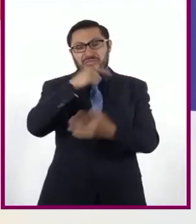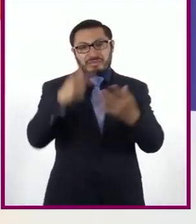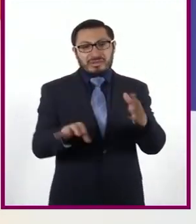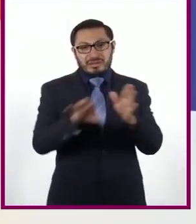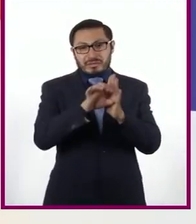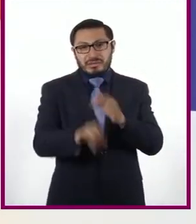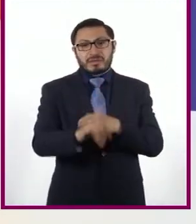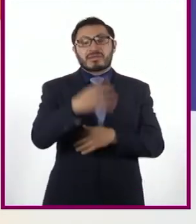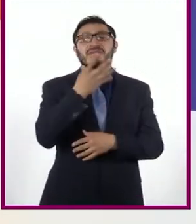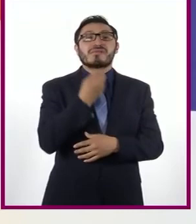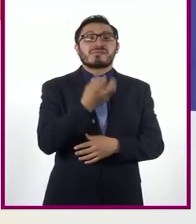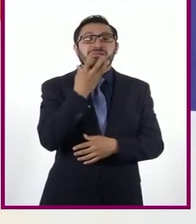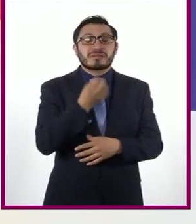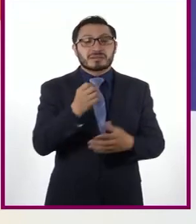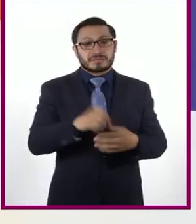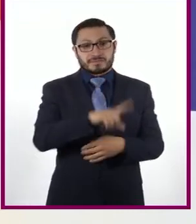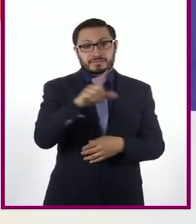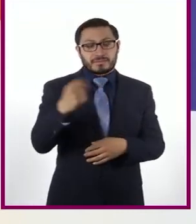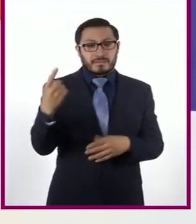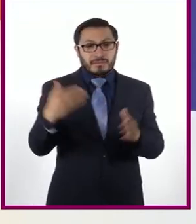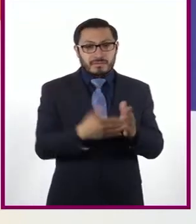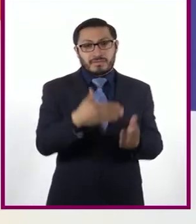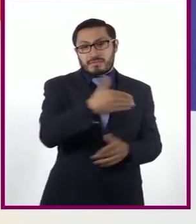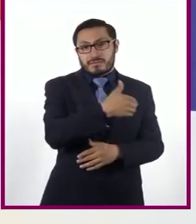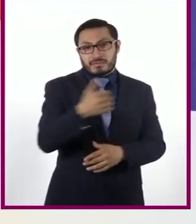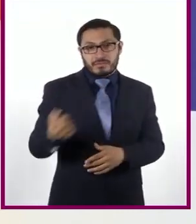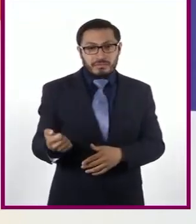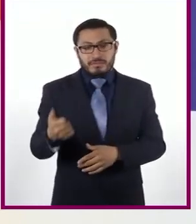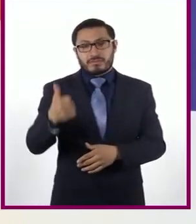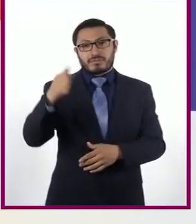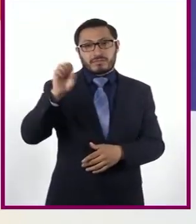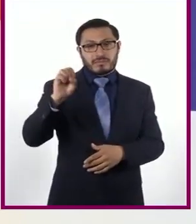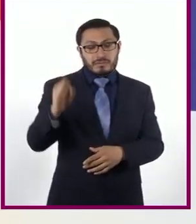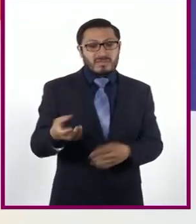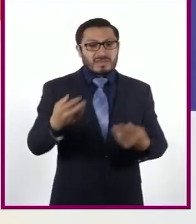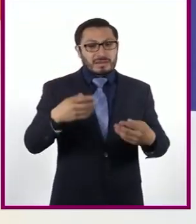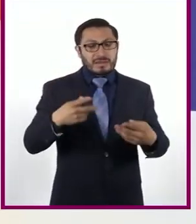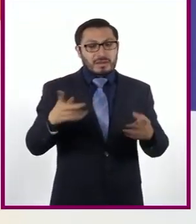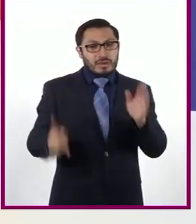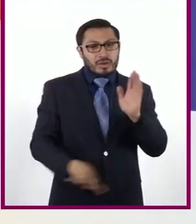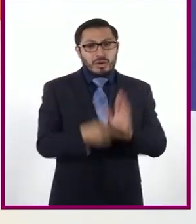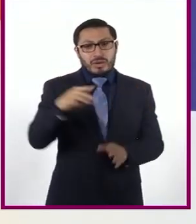el judaísmo. Para 1660 se restauró la monarquía